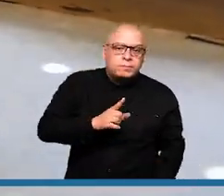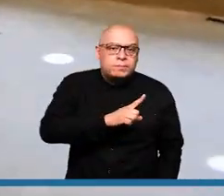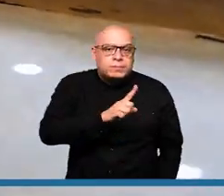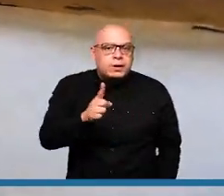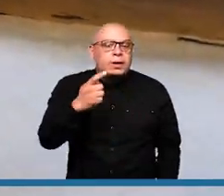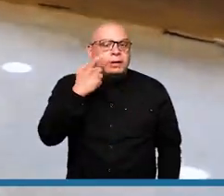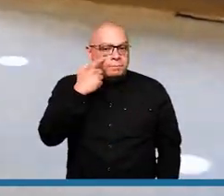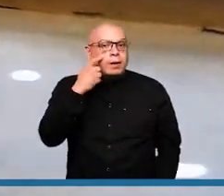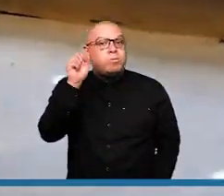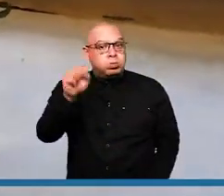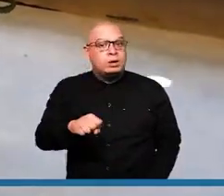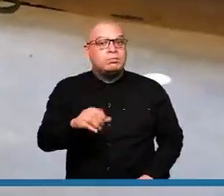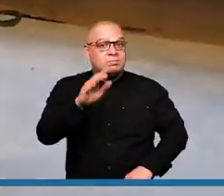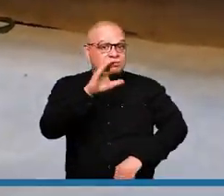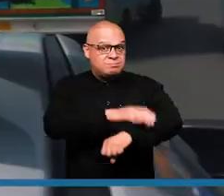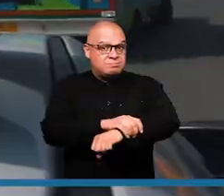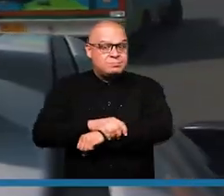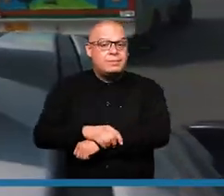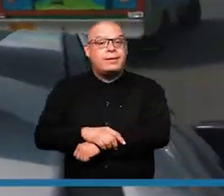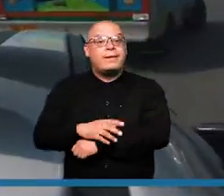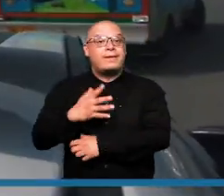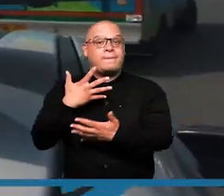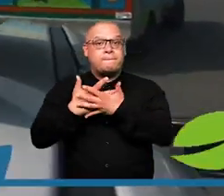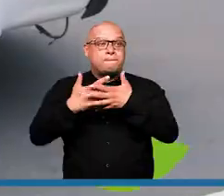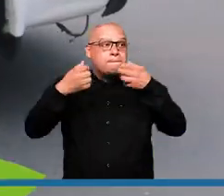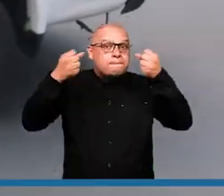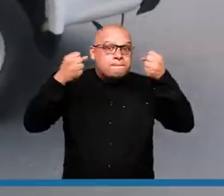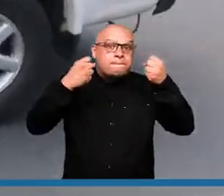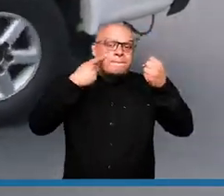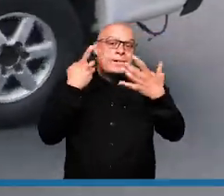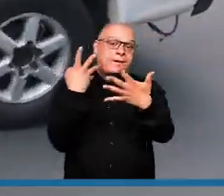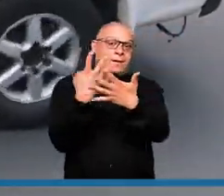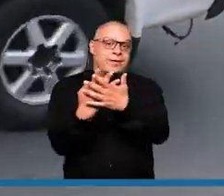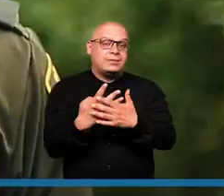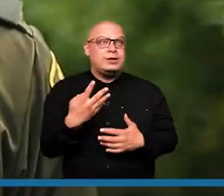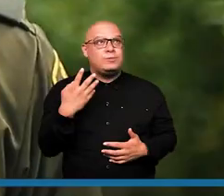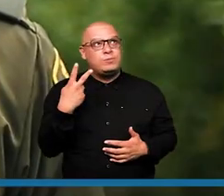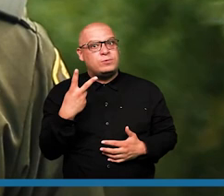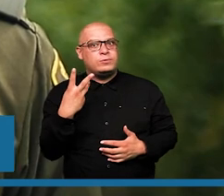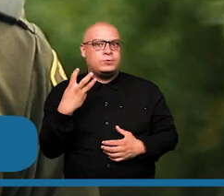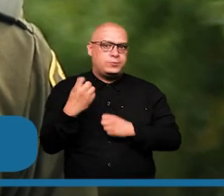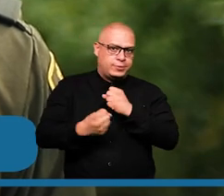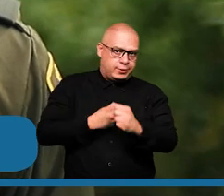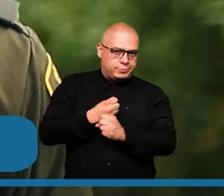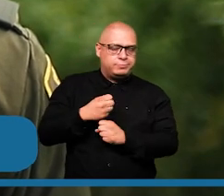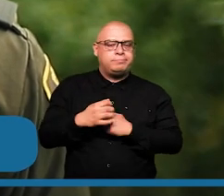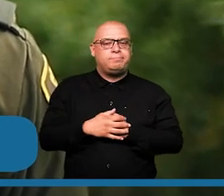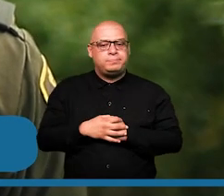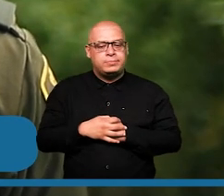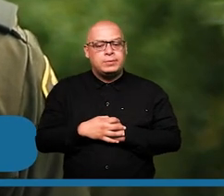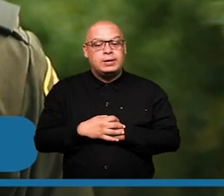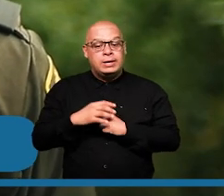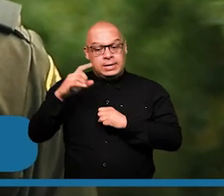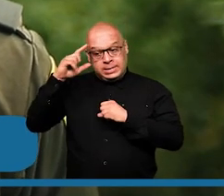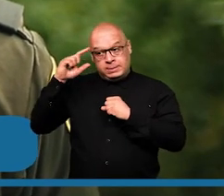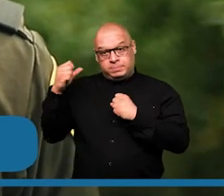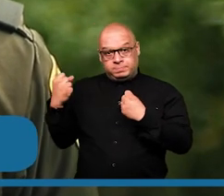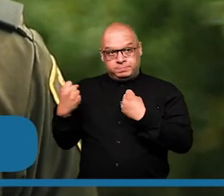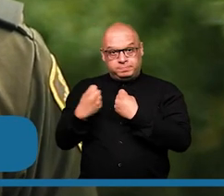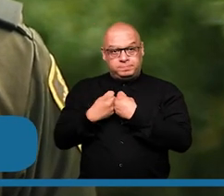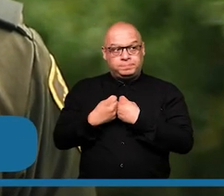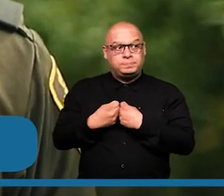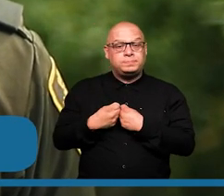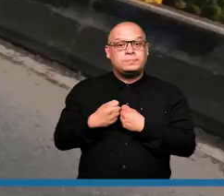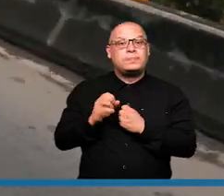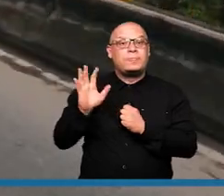de 2 a 8 años de cárcel. Lo más importante es la articulación que tenemos, esa gran empatía que tenemos con nuestra